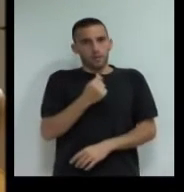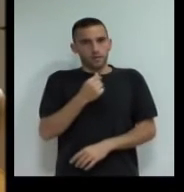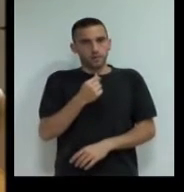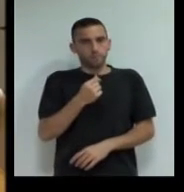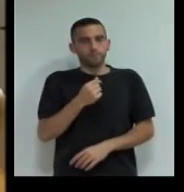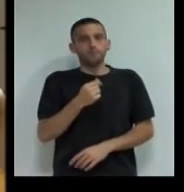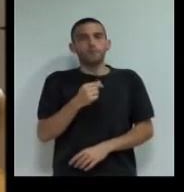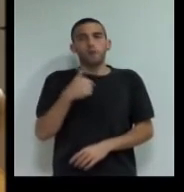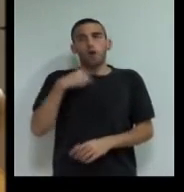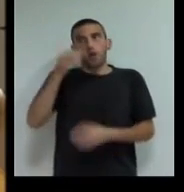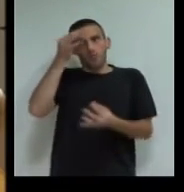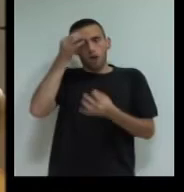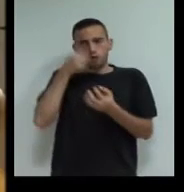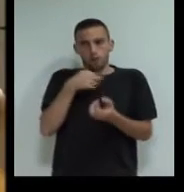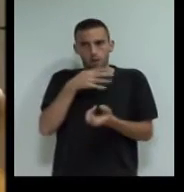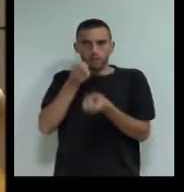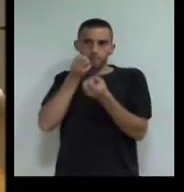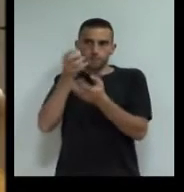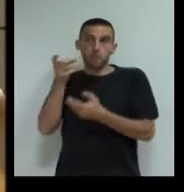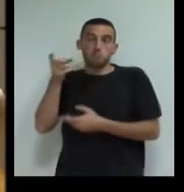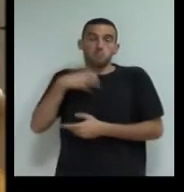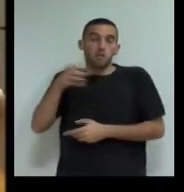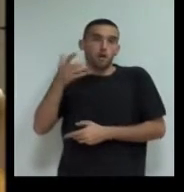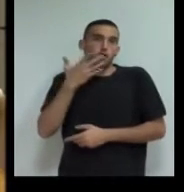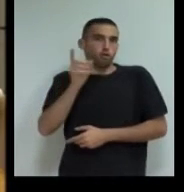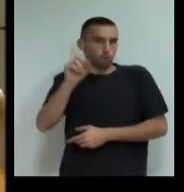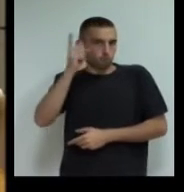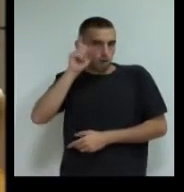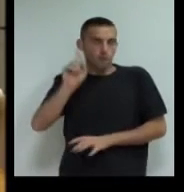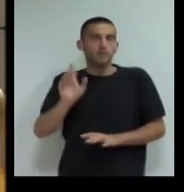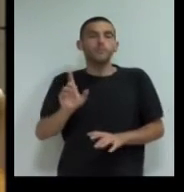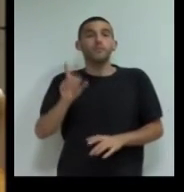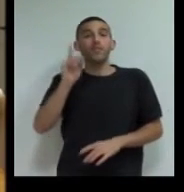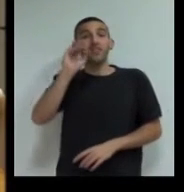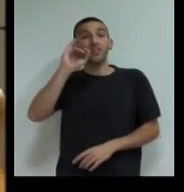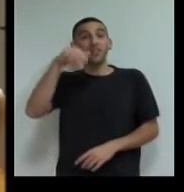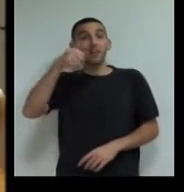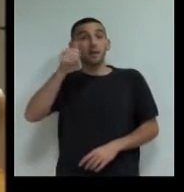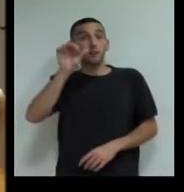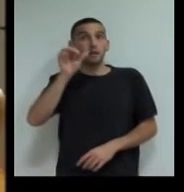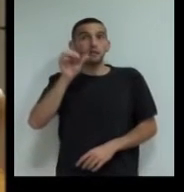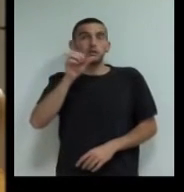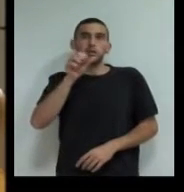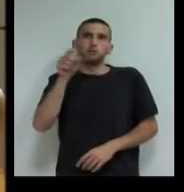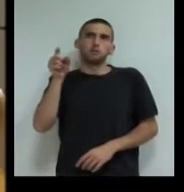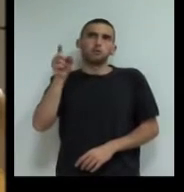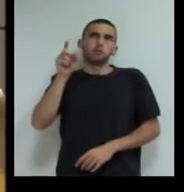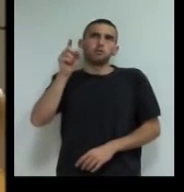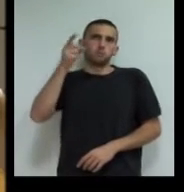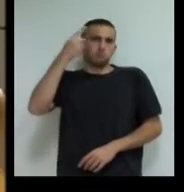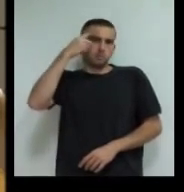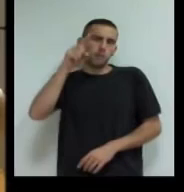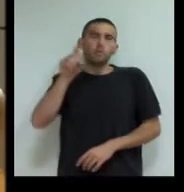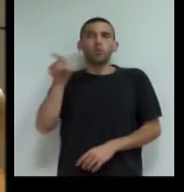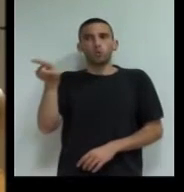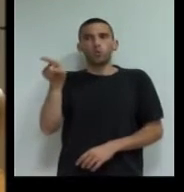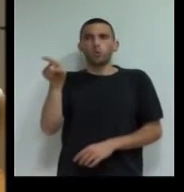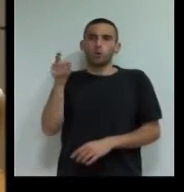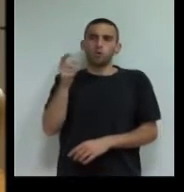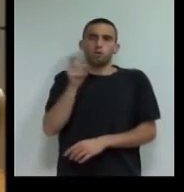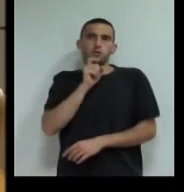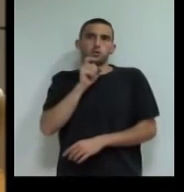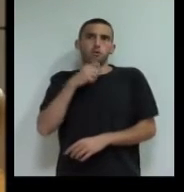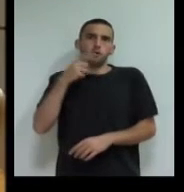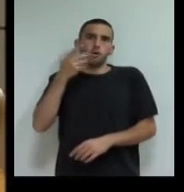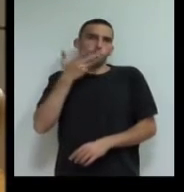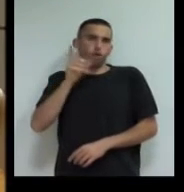que probablemente por lo que has dicho a lo mejor lo ignoras. Dimas no, pero probablemente tú sí, pero porque no lo has tocado o por otra